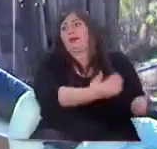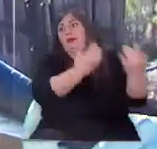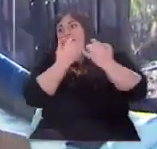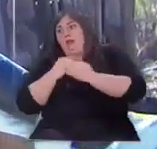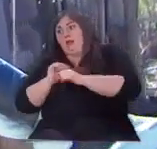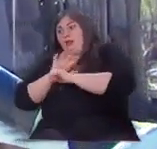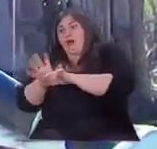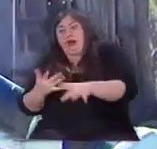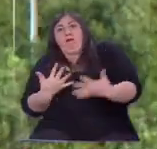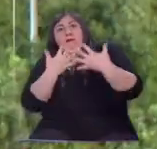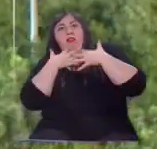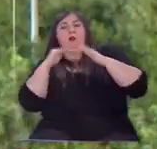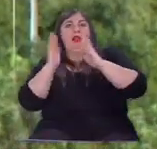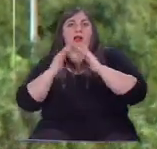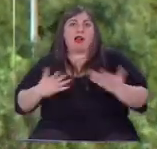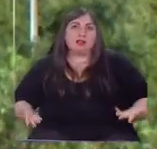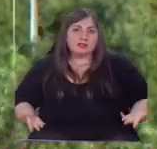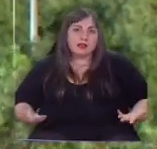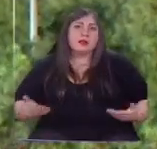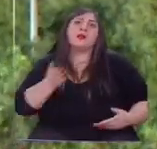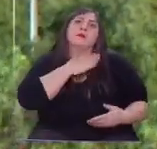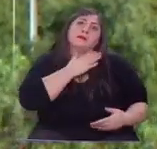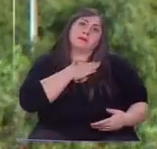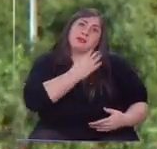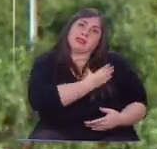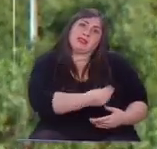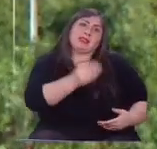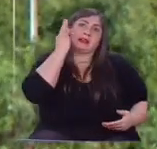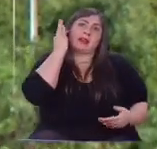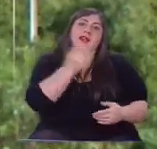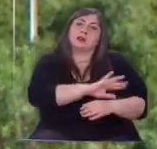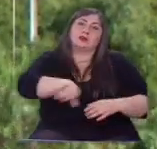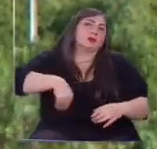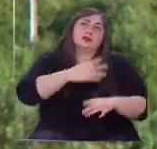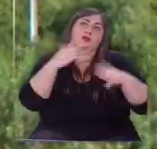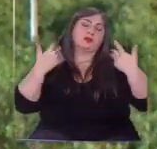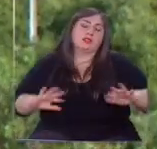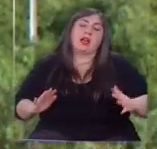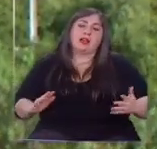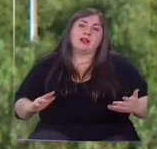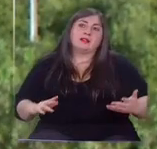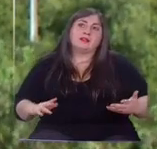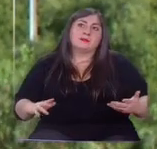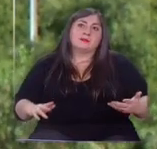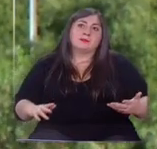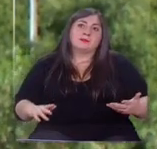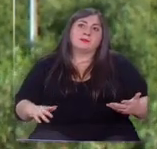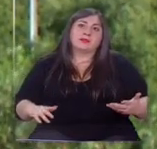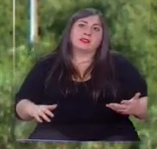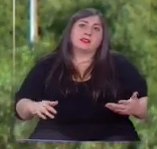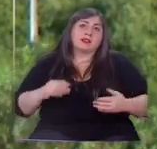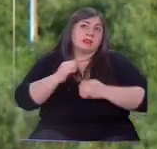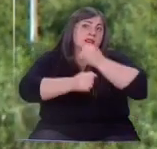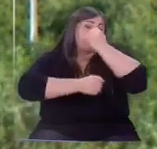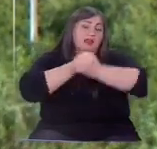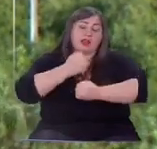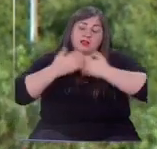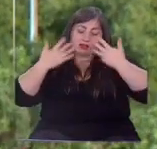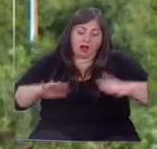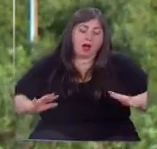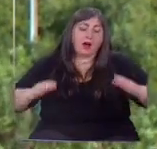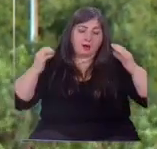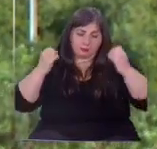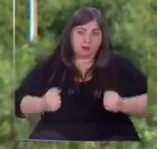el coronavirus aquí a la casa. Pues. Yo lo veo por mi parte, por mi hija, porque nosotros ya estamos de la edad, ya